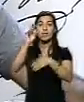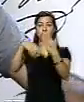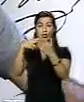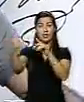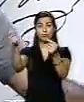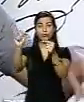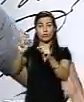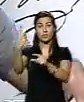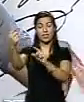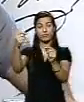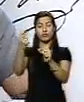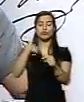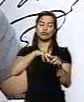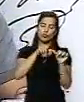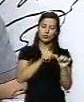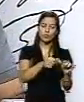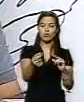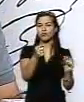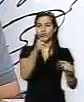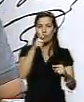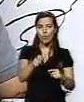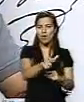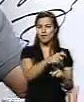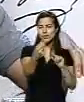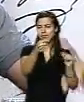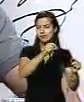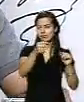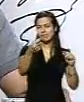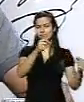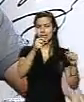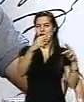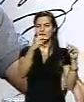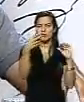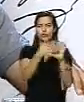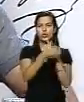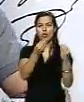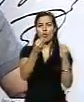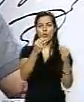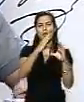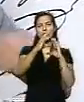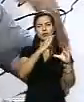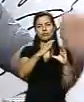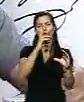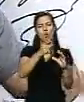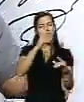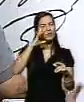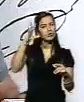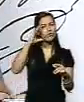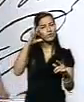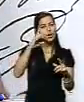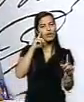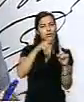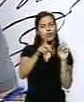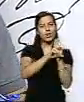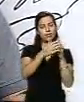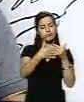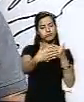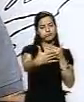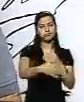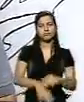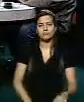discutiendo en primera discusión, nosotros seguimos discutiendo la visión y la comunicación que tenemos y esa misma ley para darle continuidad